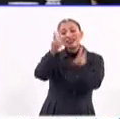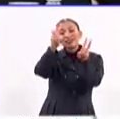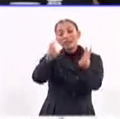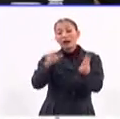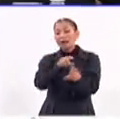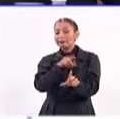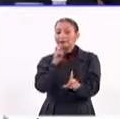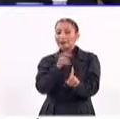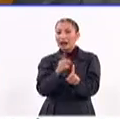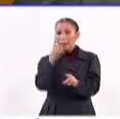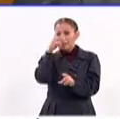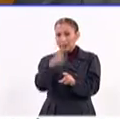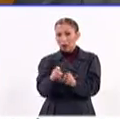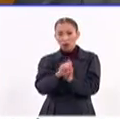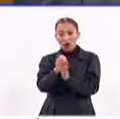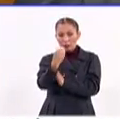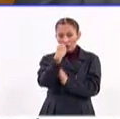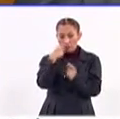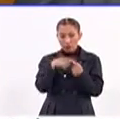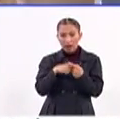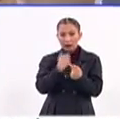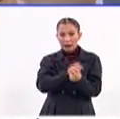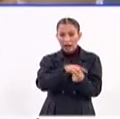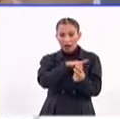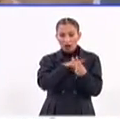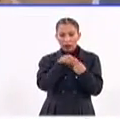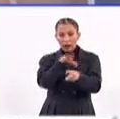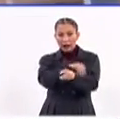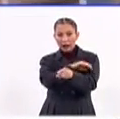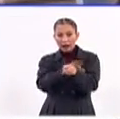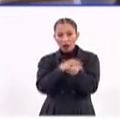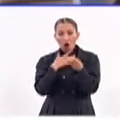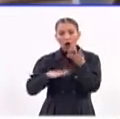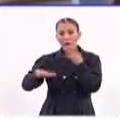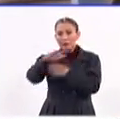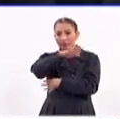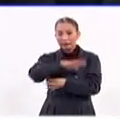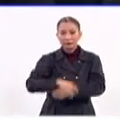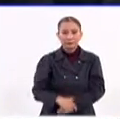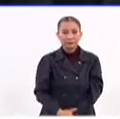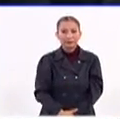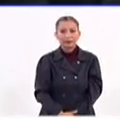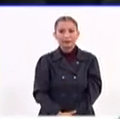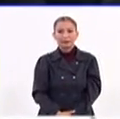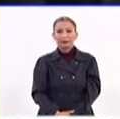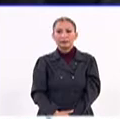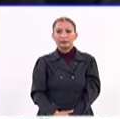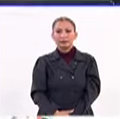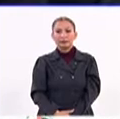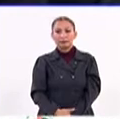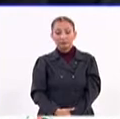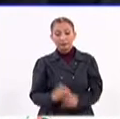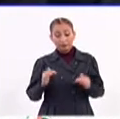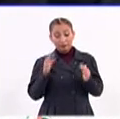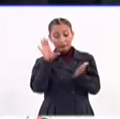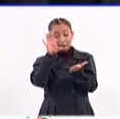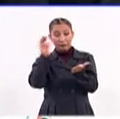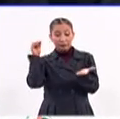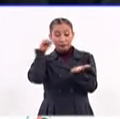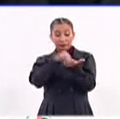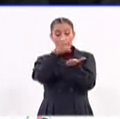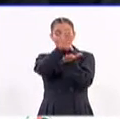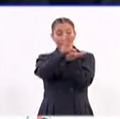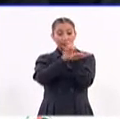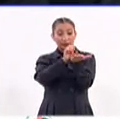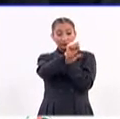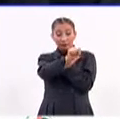temas prioritarios para el país, como alimentación, salud, energía o medio ambiente. Consagrar a nivel